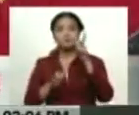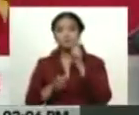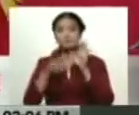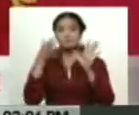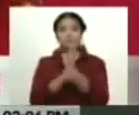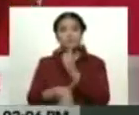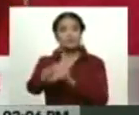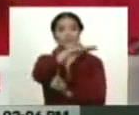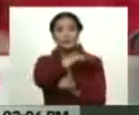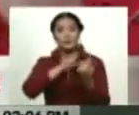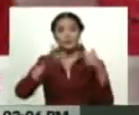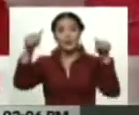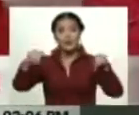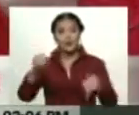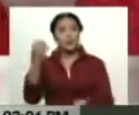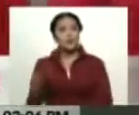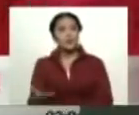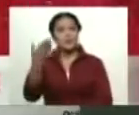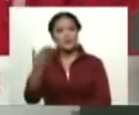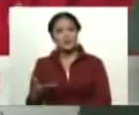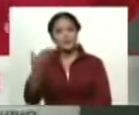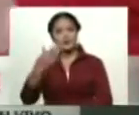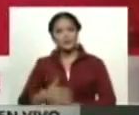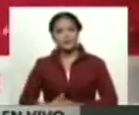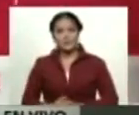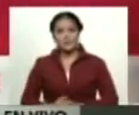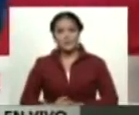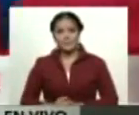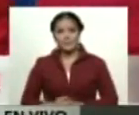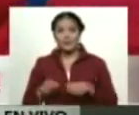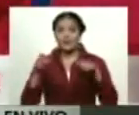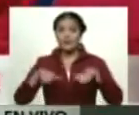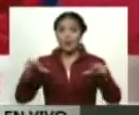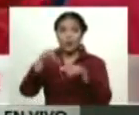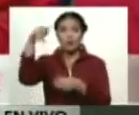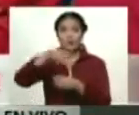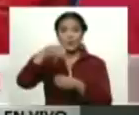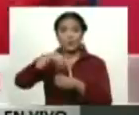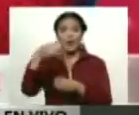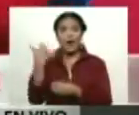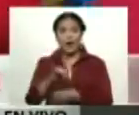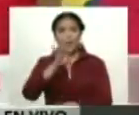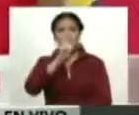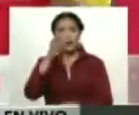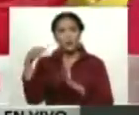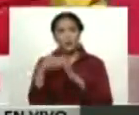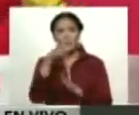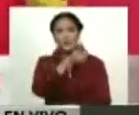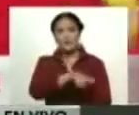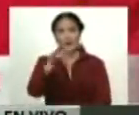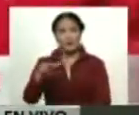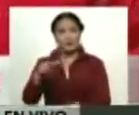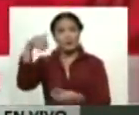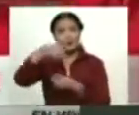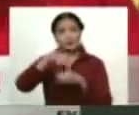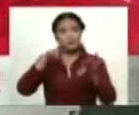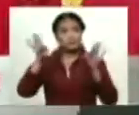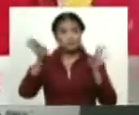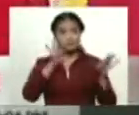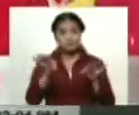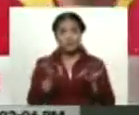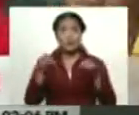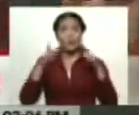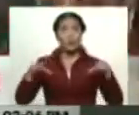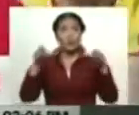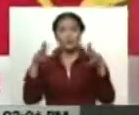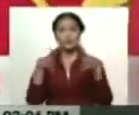sucediendo en este lugar. Es importante destacarles que este centro de votación tiene más de 4.000 electores y se le considera un